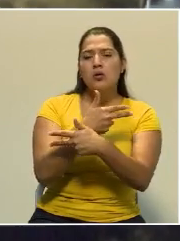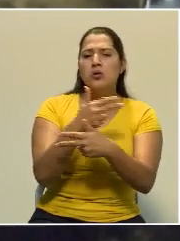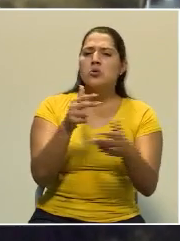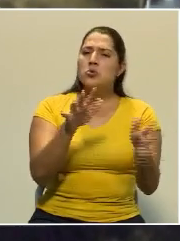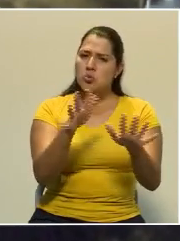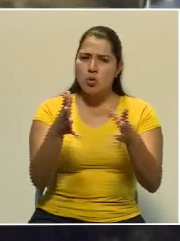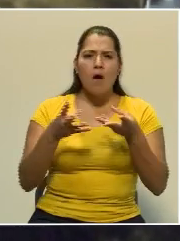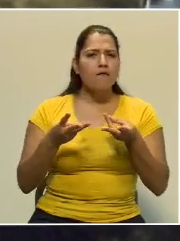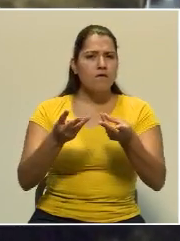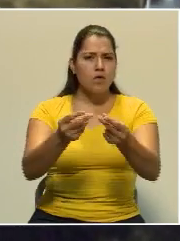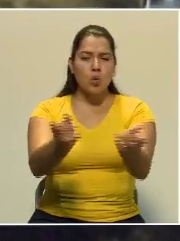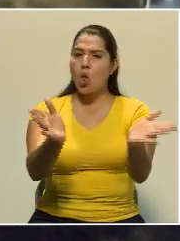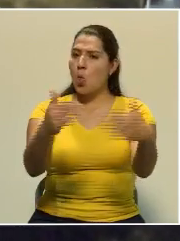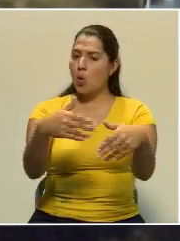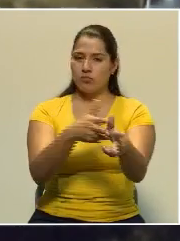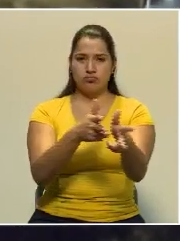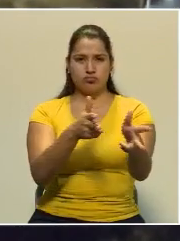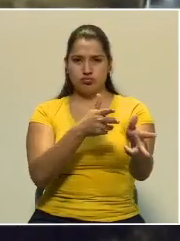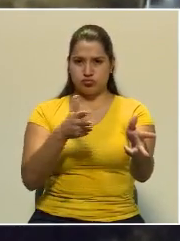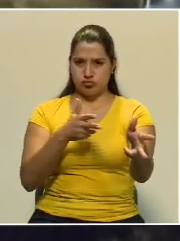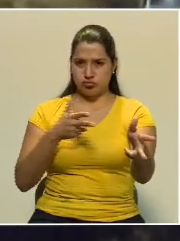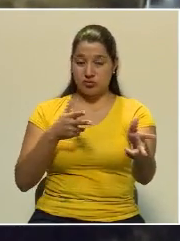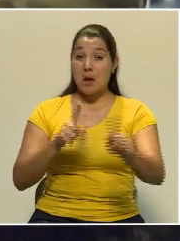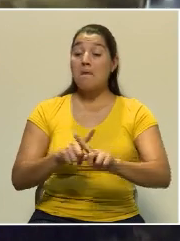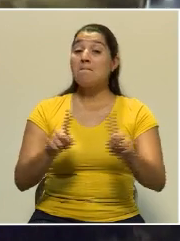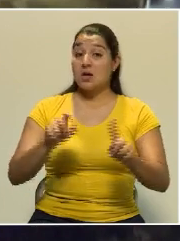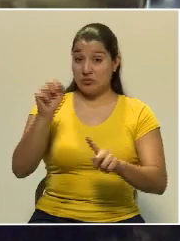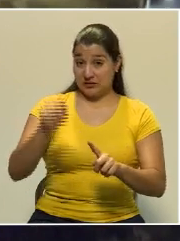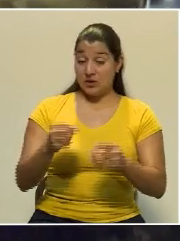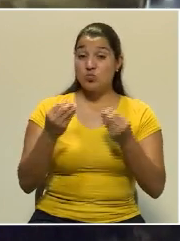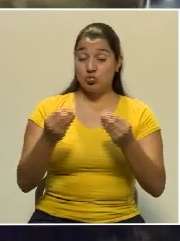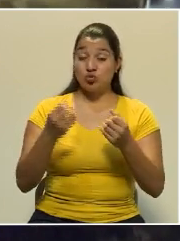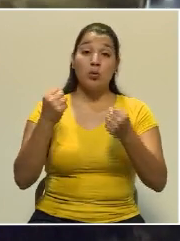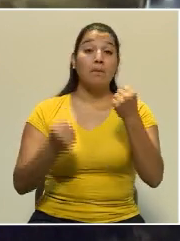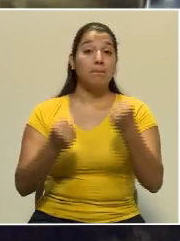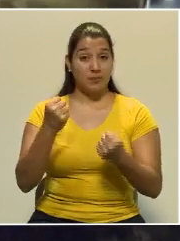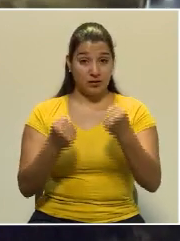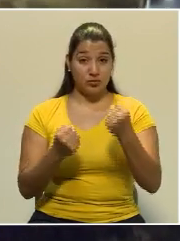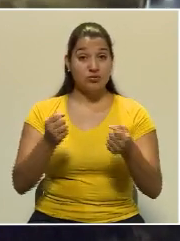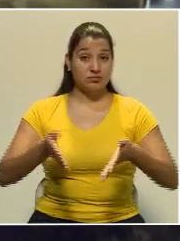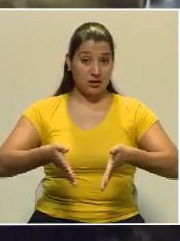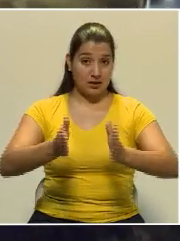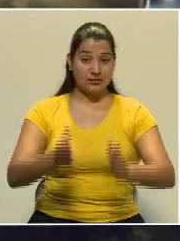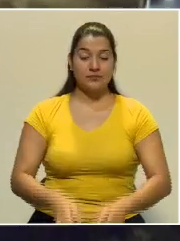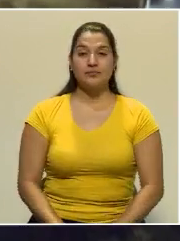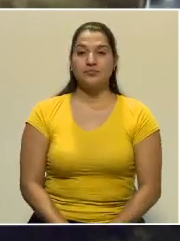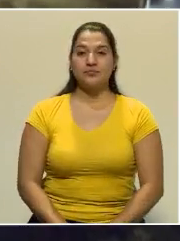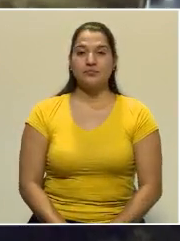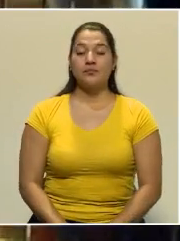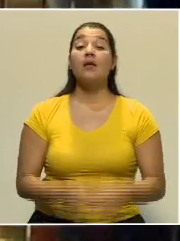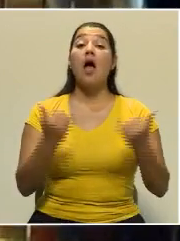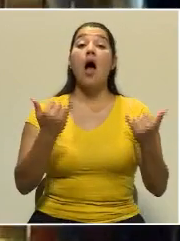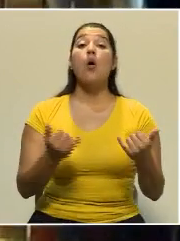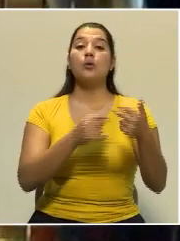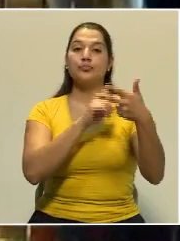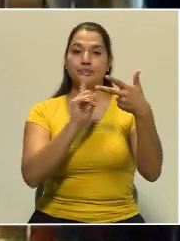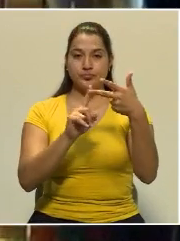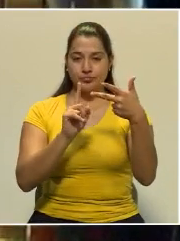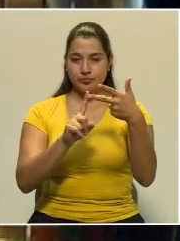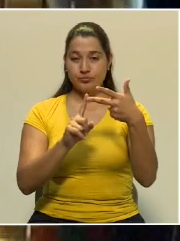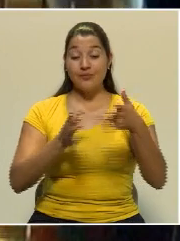tránsito fluida, no hay congestionamiento, pero sí hay bastantes vehículos en la calle. Nos movemos